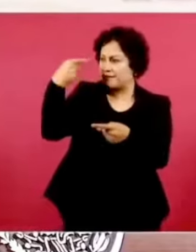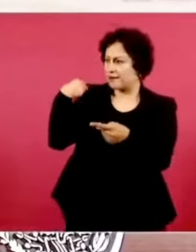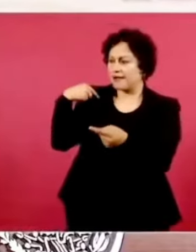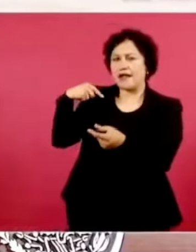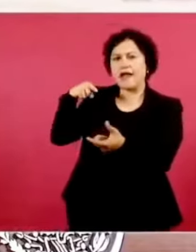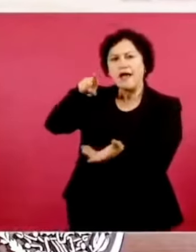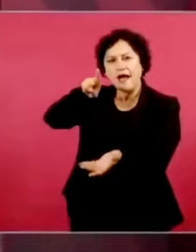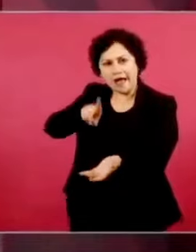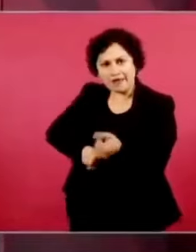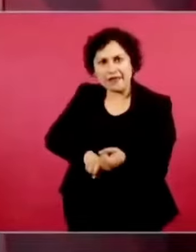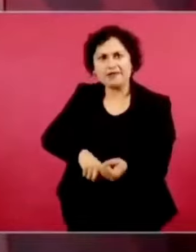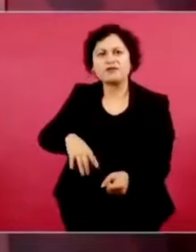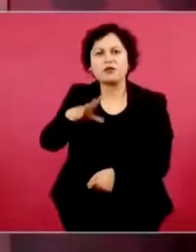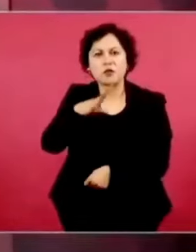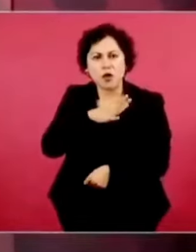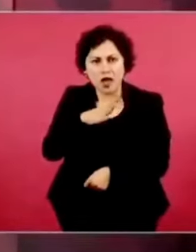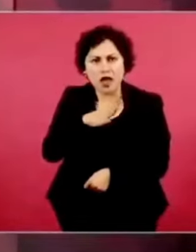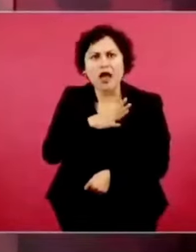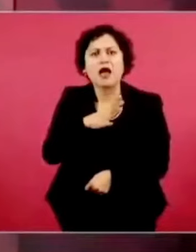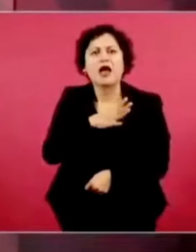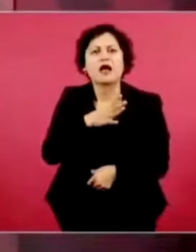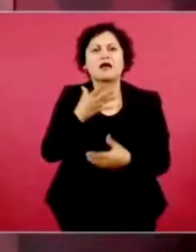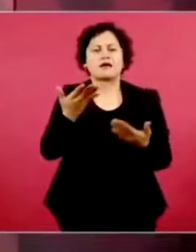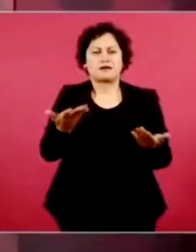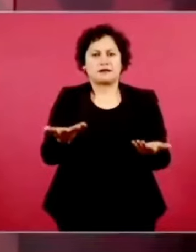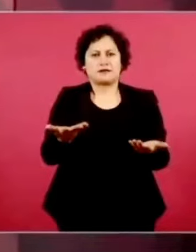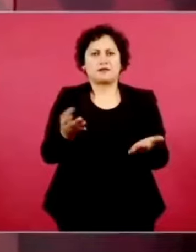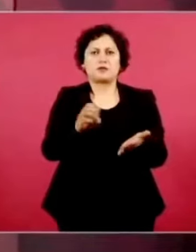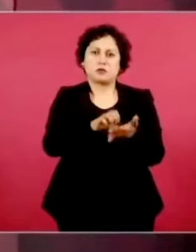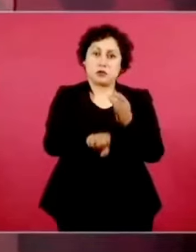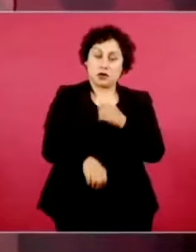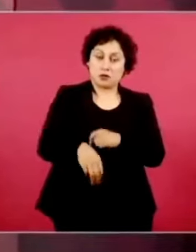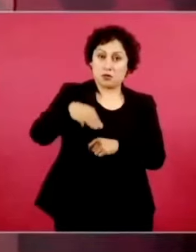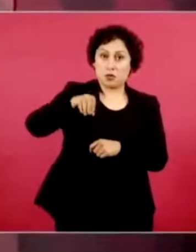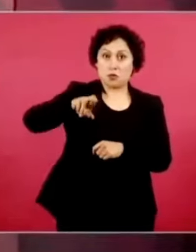¿Es marxismo? ¿Es leninismo?